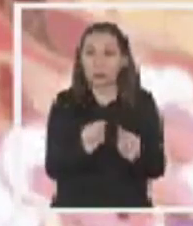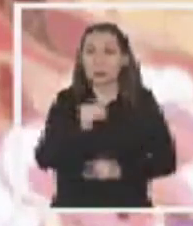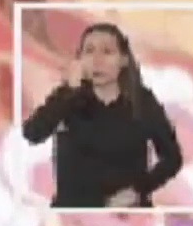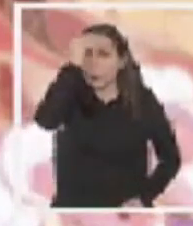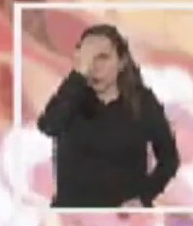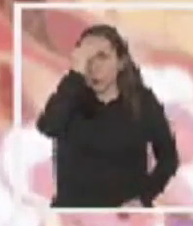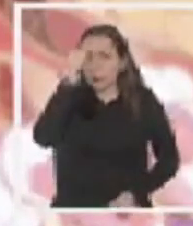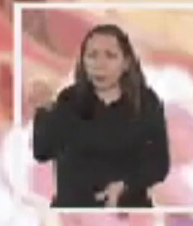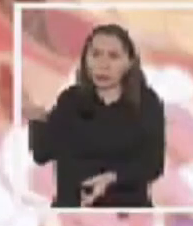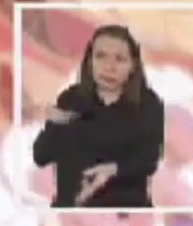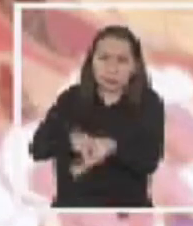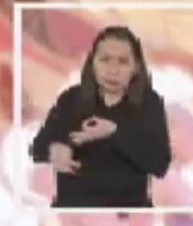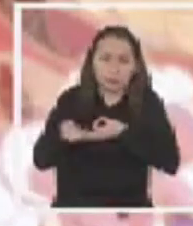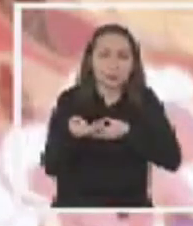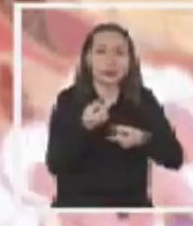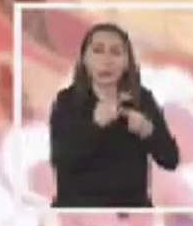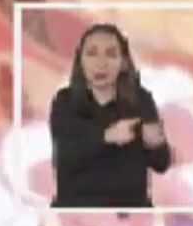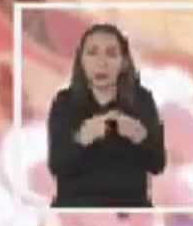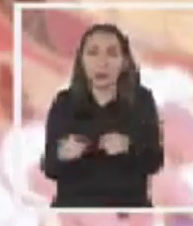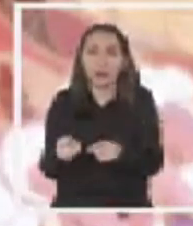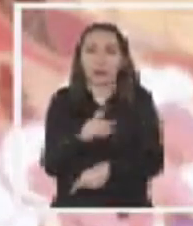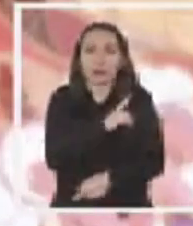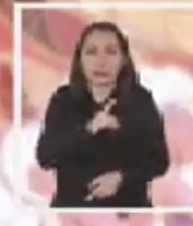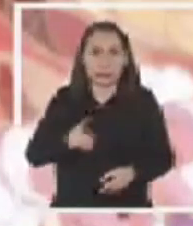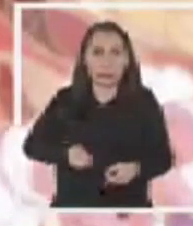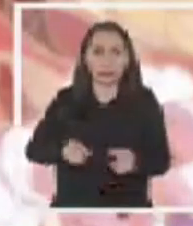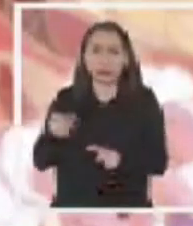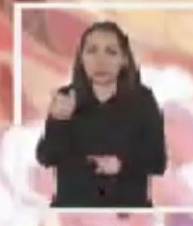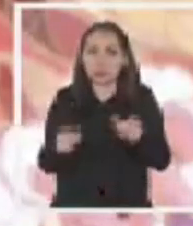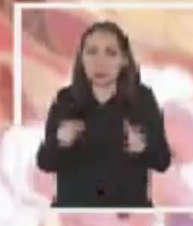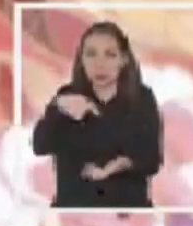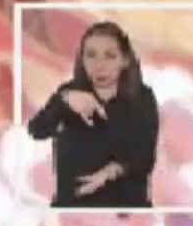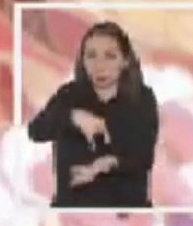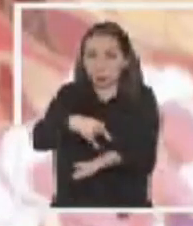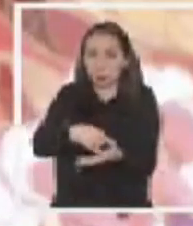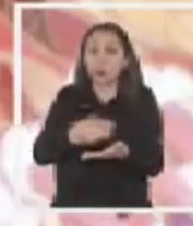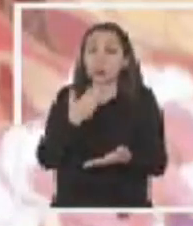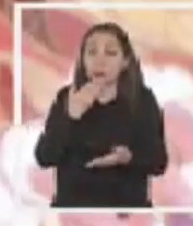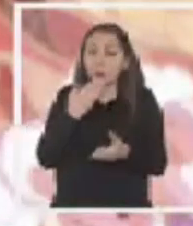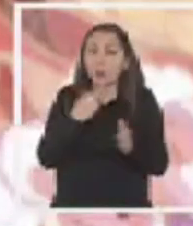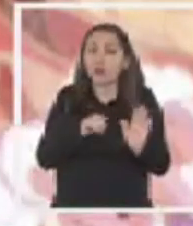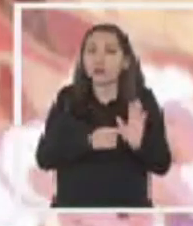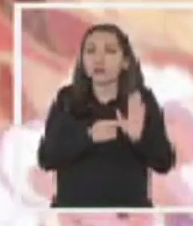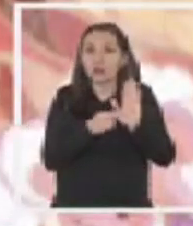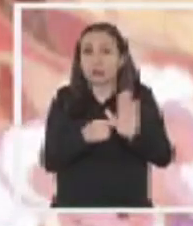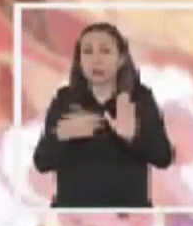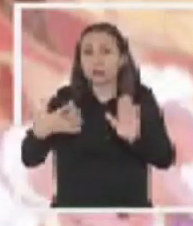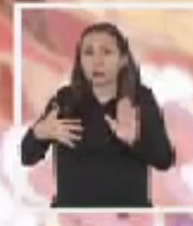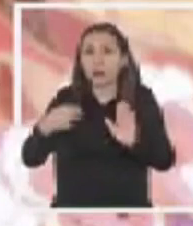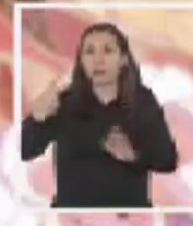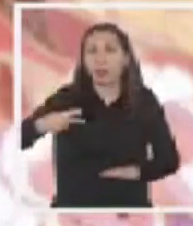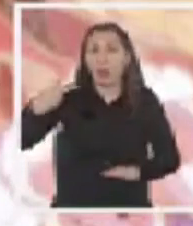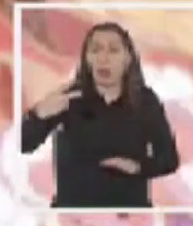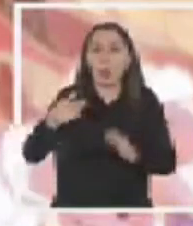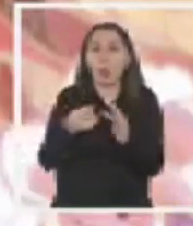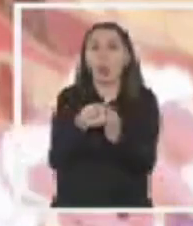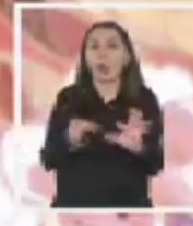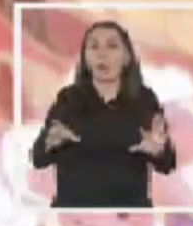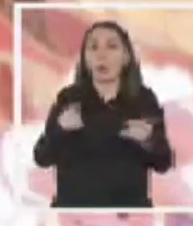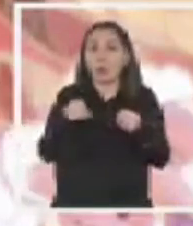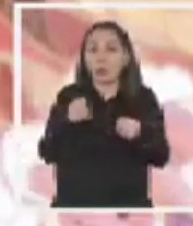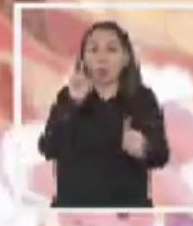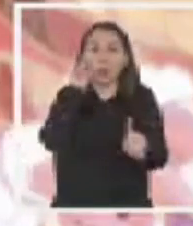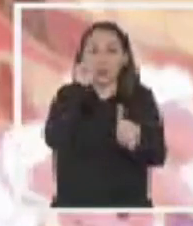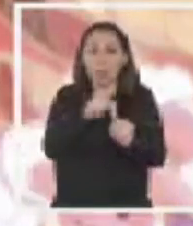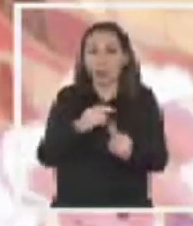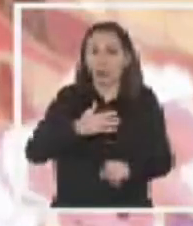preocupación que nos hicieron llegar diferentes parlamentarios y acá quiero Resaltar también el valor de la Democracia uno de mis